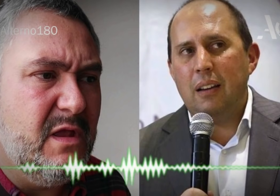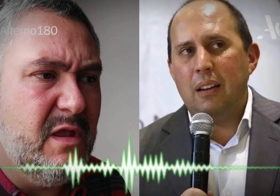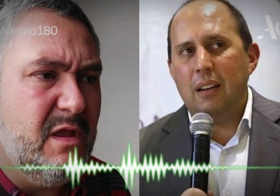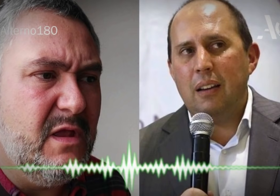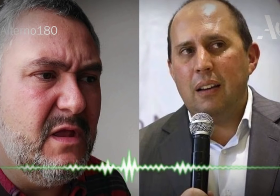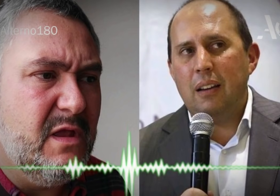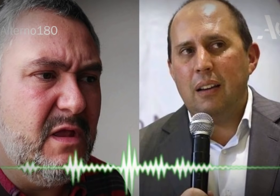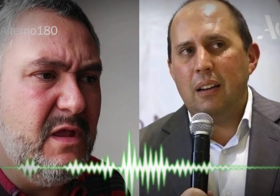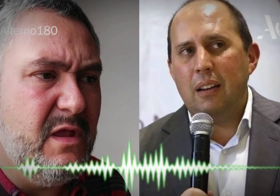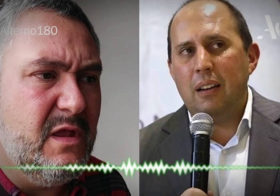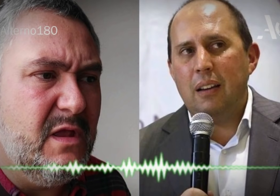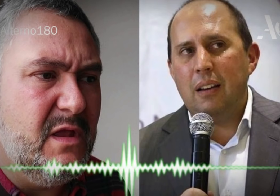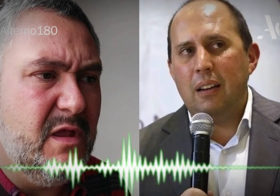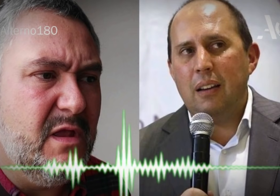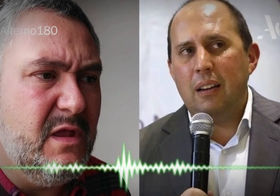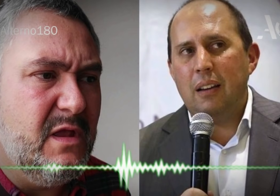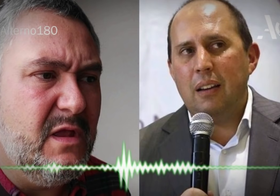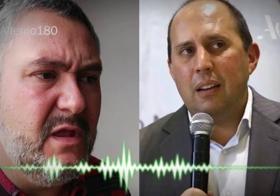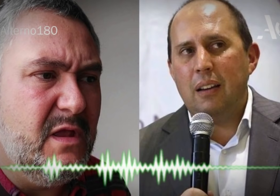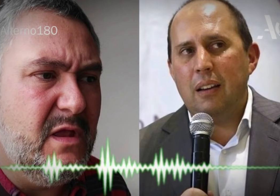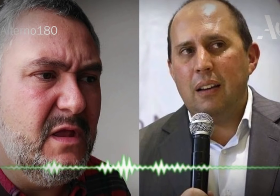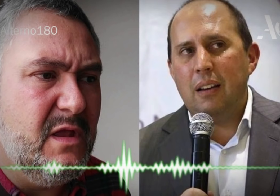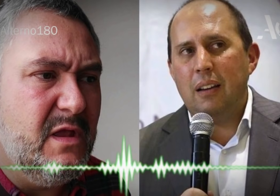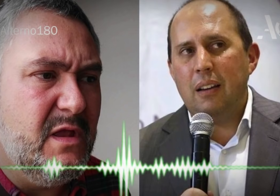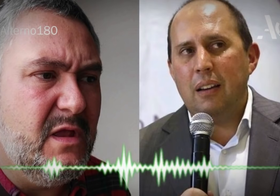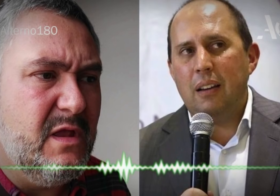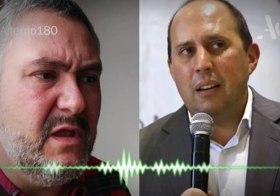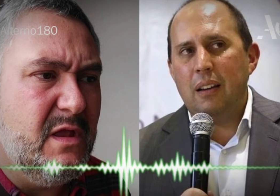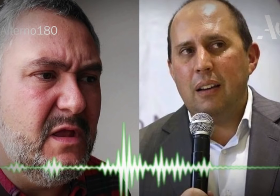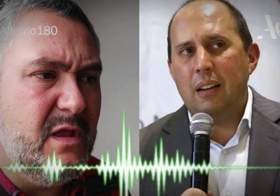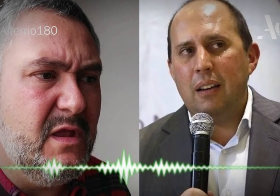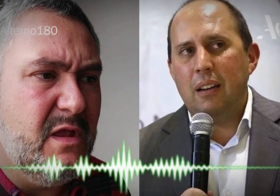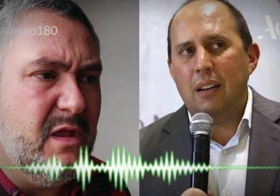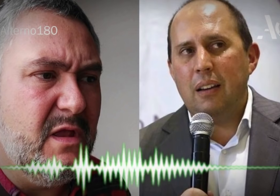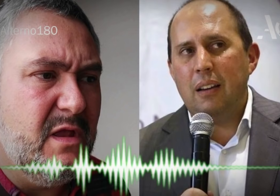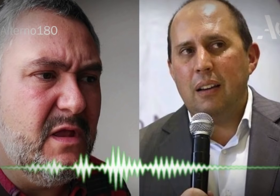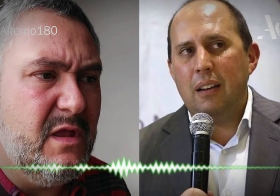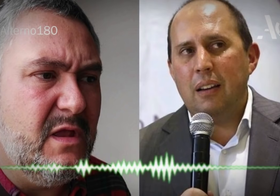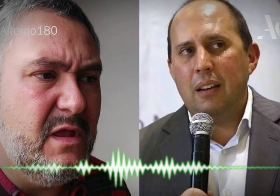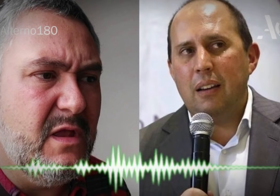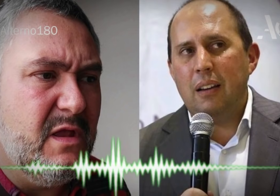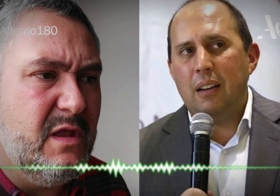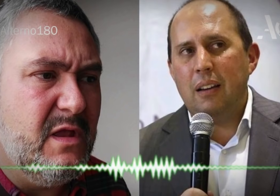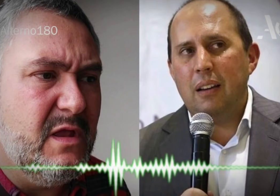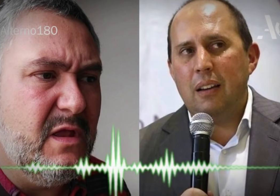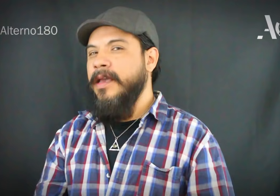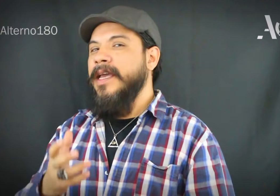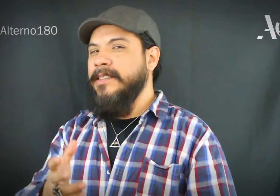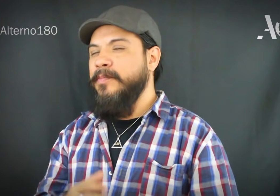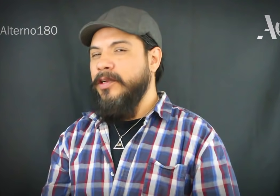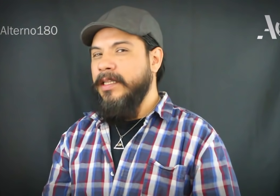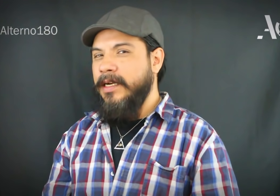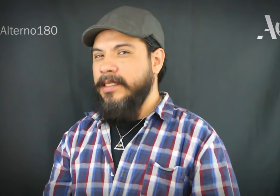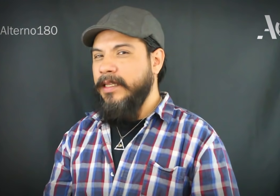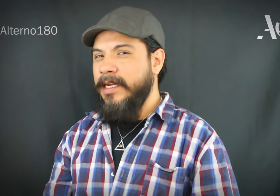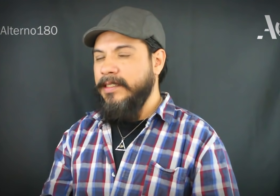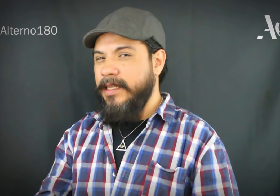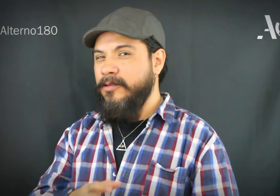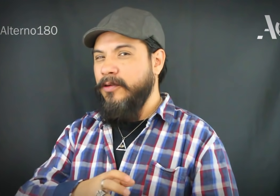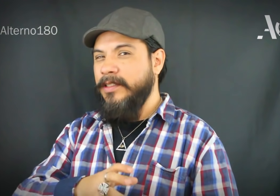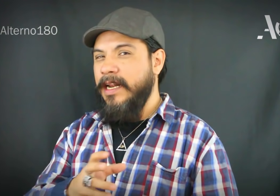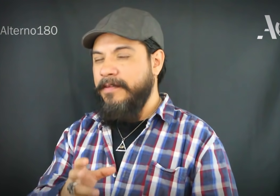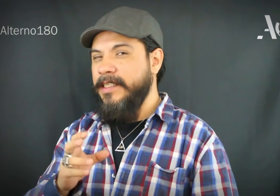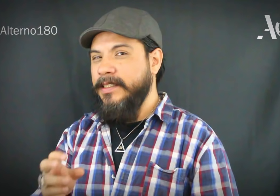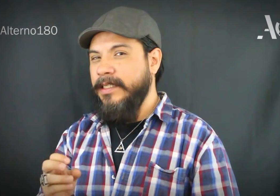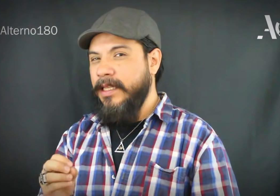eso. Ok. Así es. Hecho. Muchas gracias. Te lo encargo muy... Es importante resaltar que